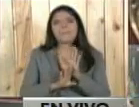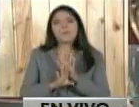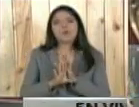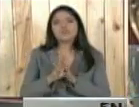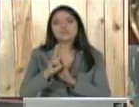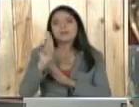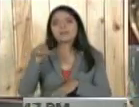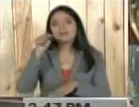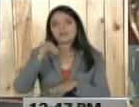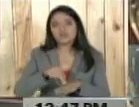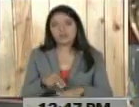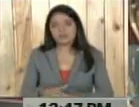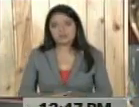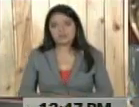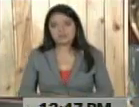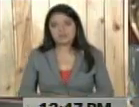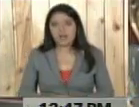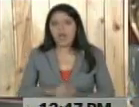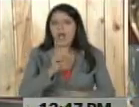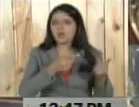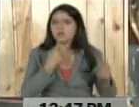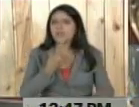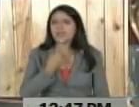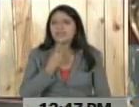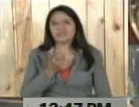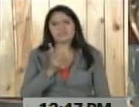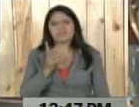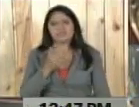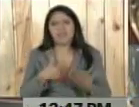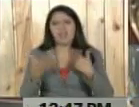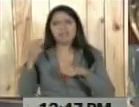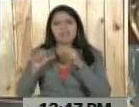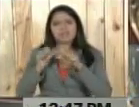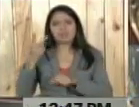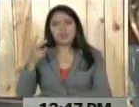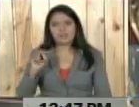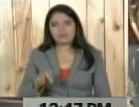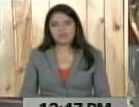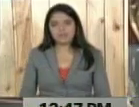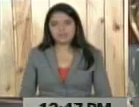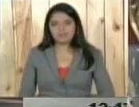nacional. Muchos dirán, no, son conceptos del siglo XX,